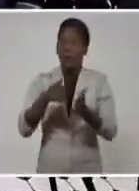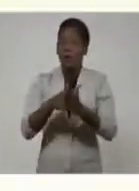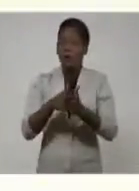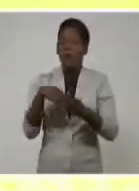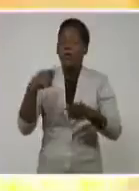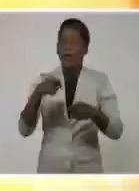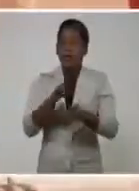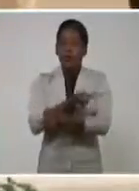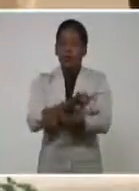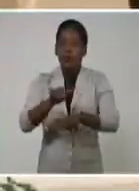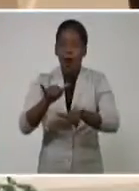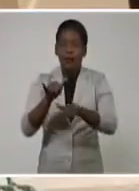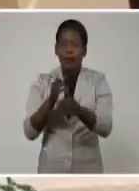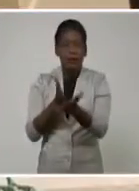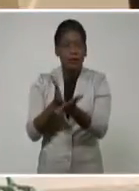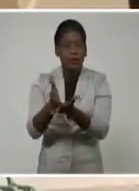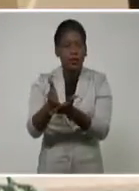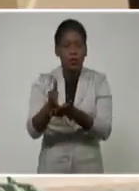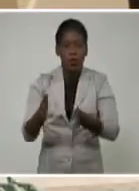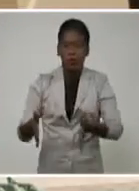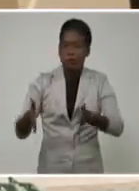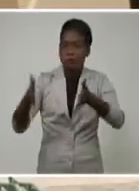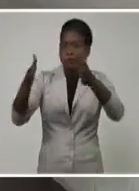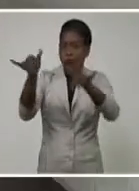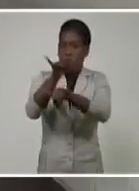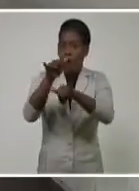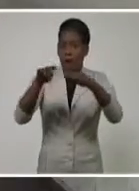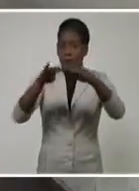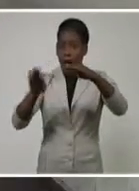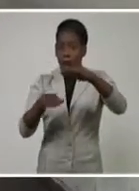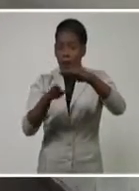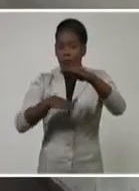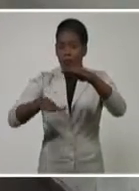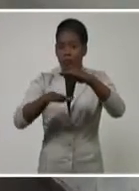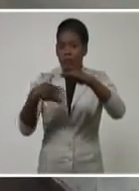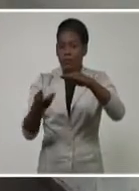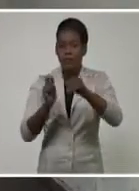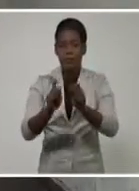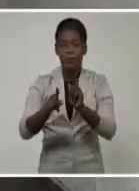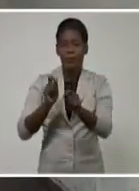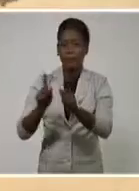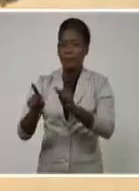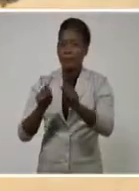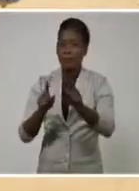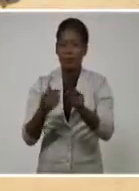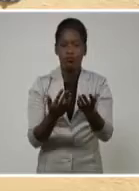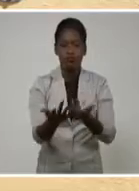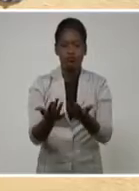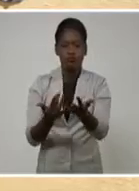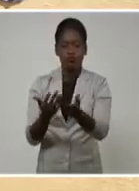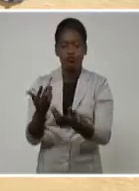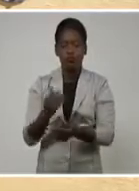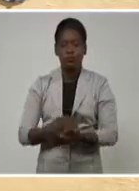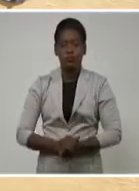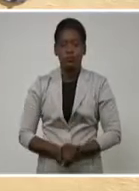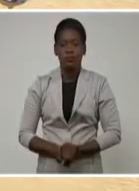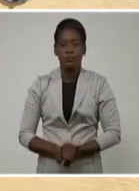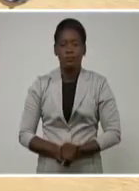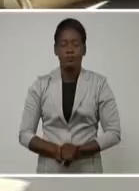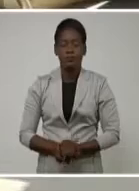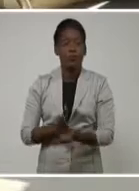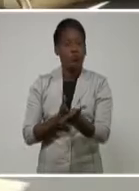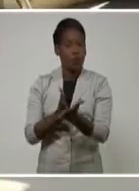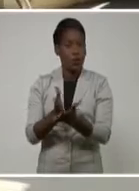edificio en su planta baja como mercado de alimentos desde finales del siglo XIX. Planteamos la conservación de ese